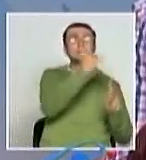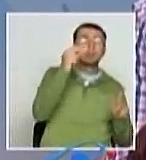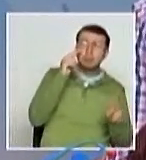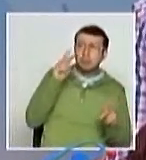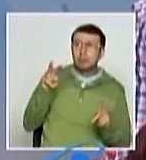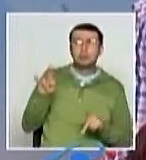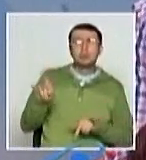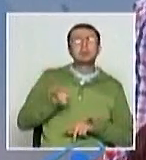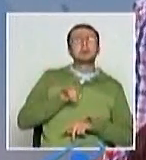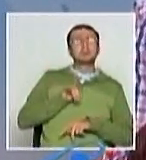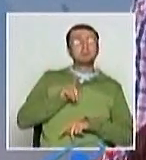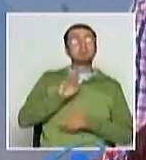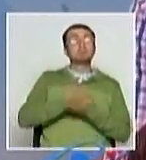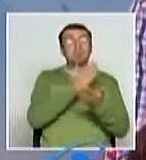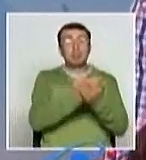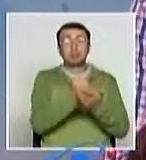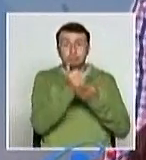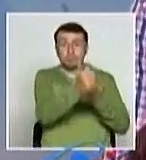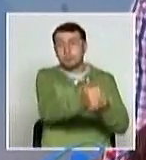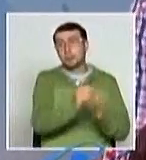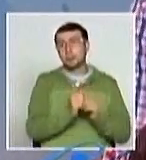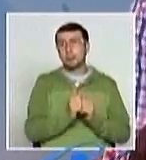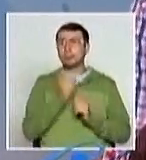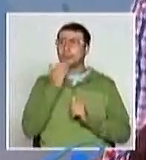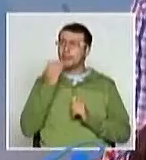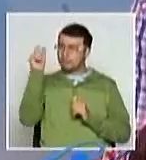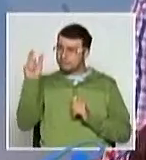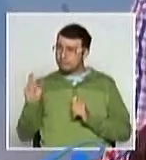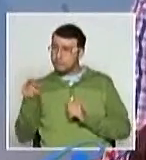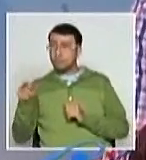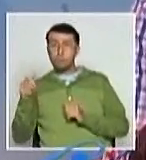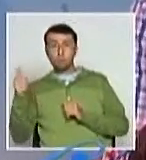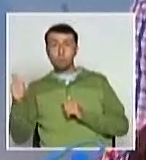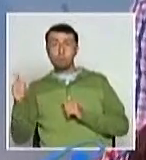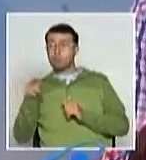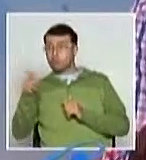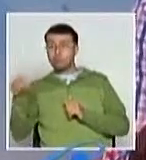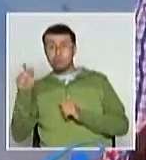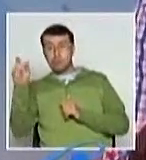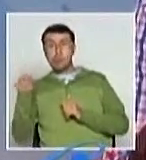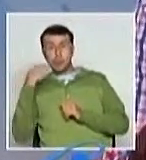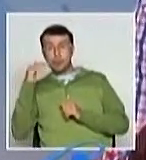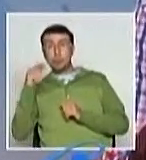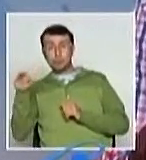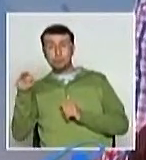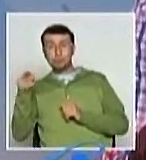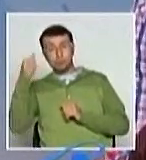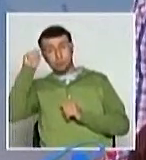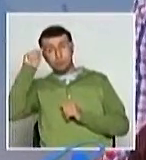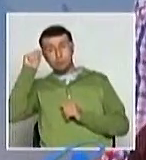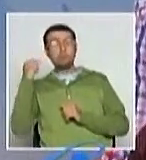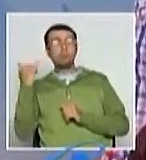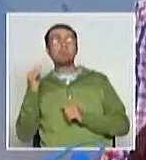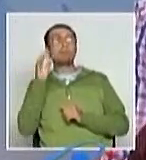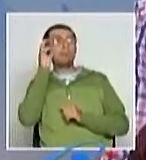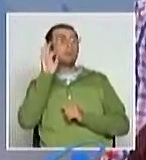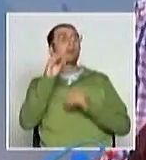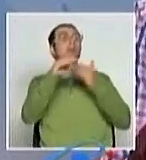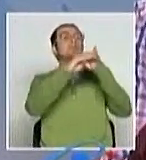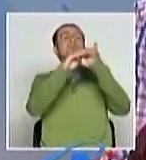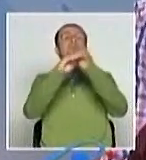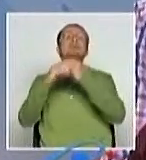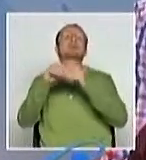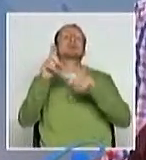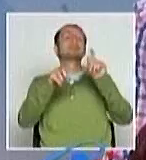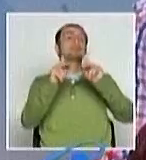caso del paciente a sabemos que es el caso que están cursando muchísimos pacientes vamos a ver este otro